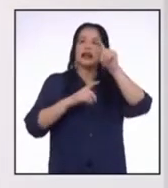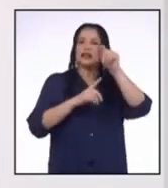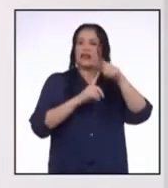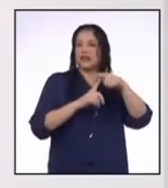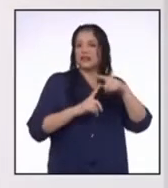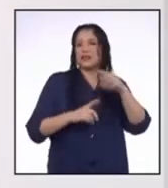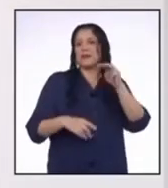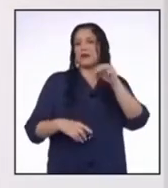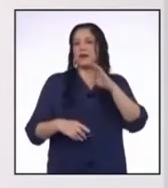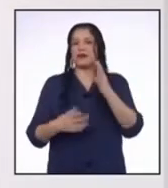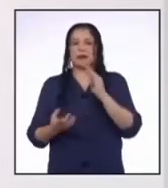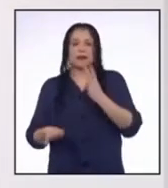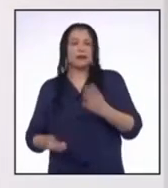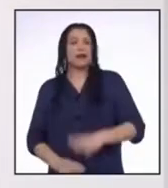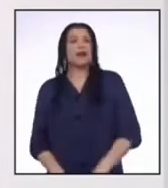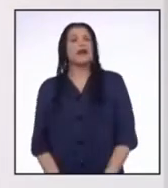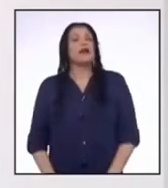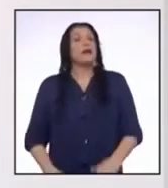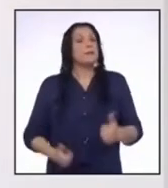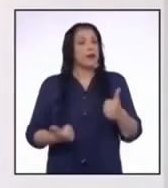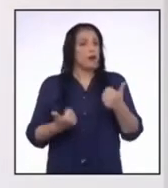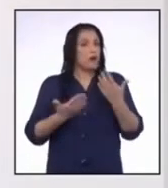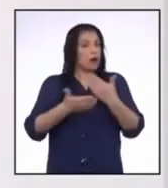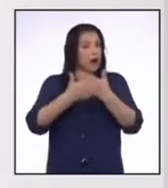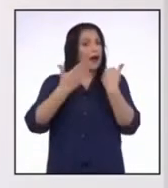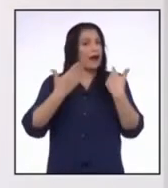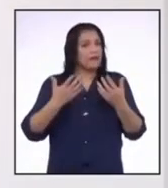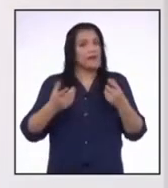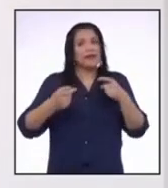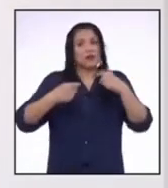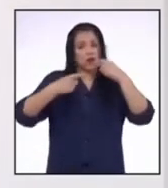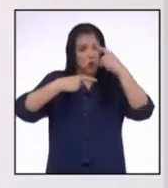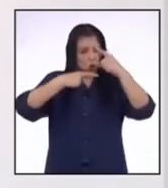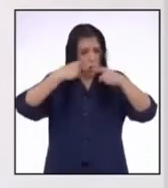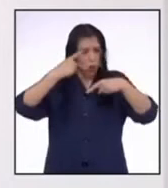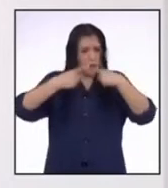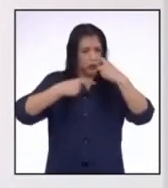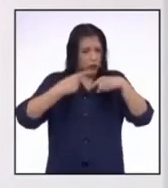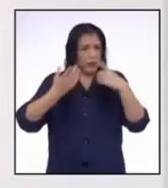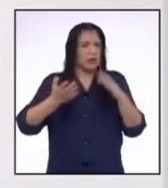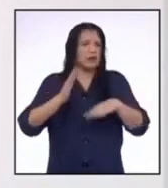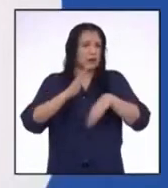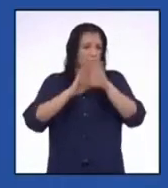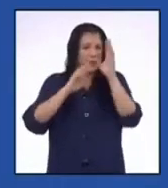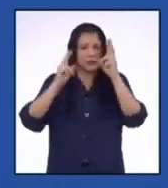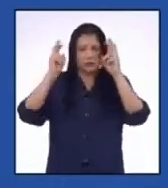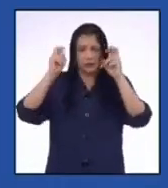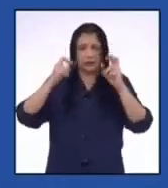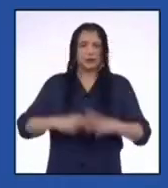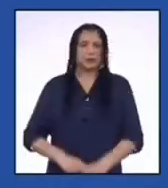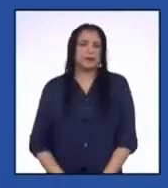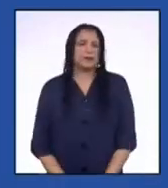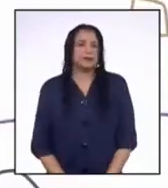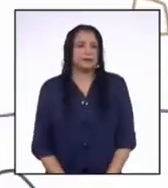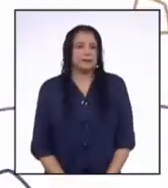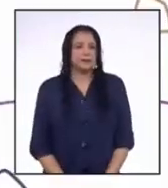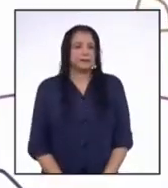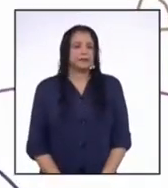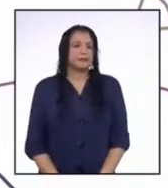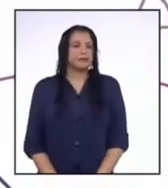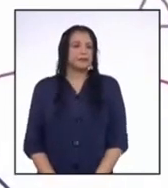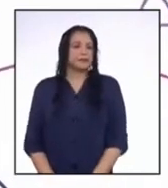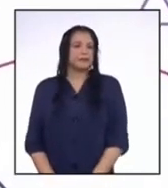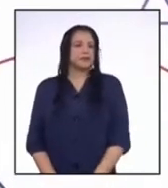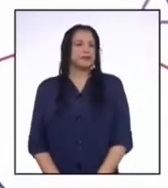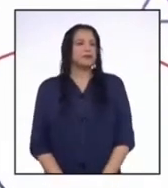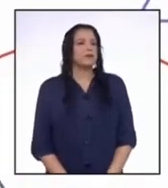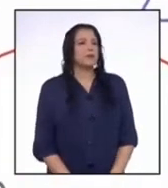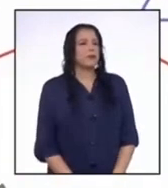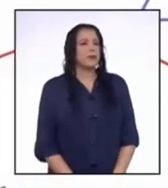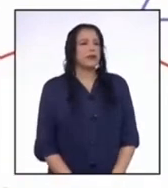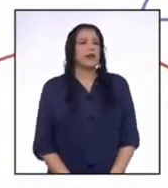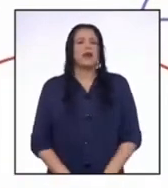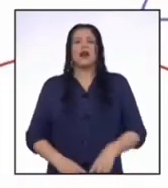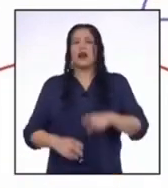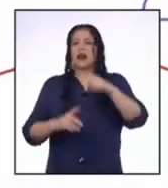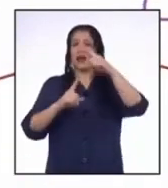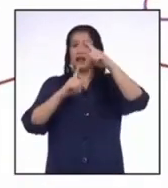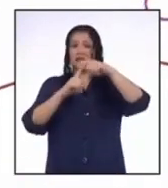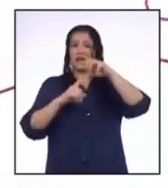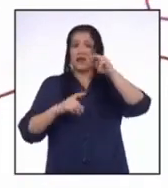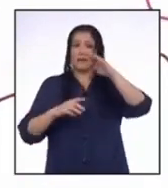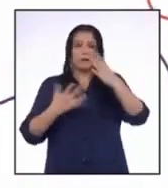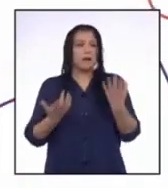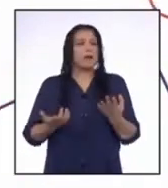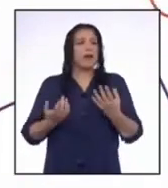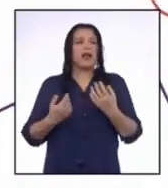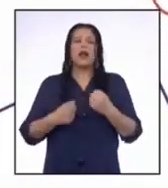basal. Pero antes, permítanme comentarles un poco más sobre esto. La energía que se utiliza durante